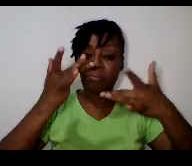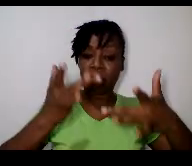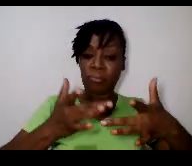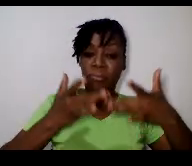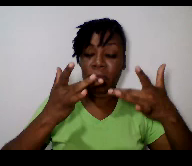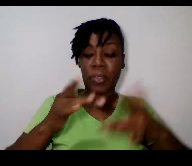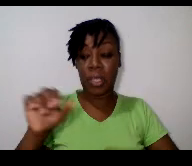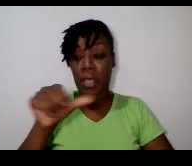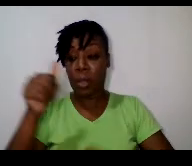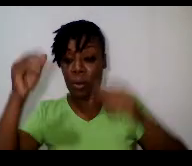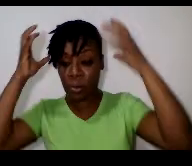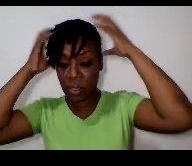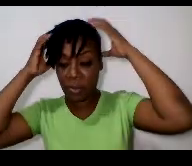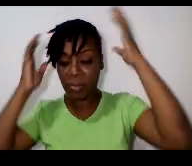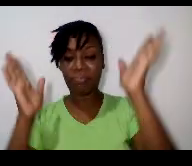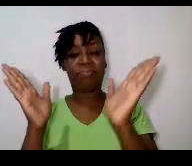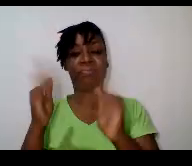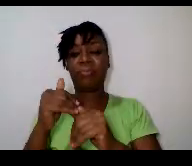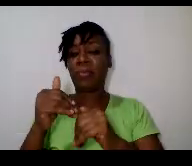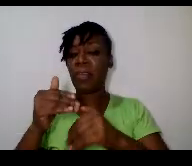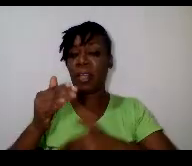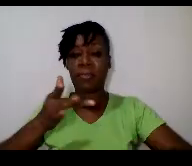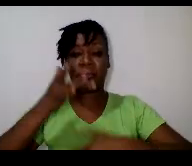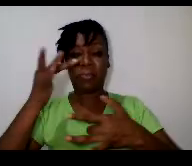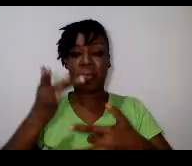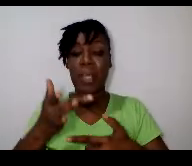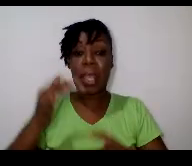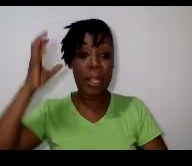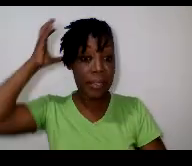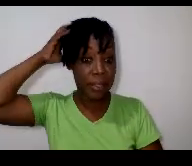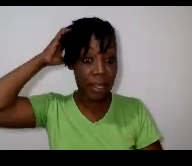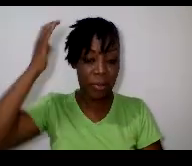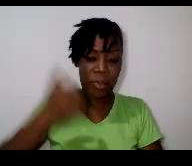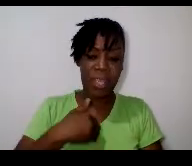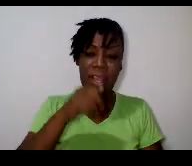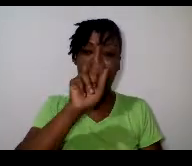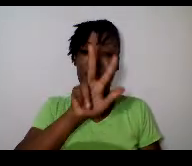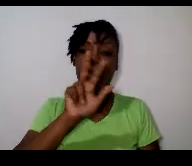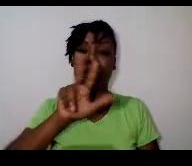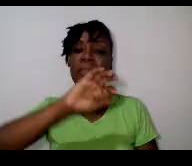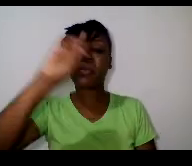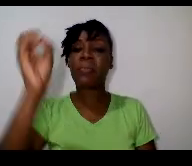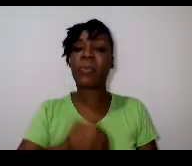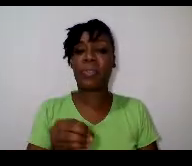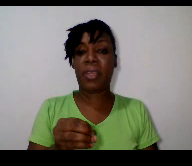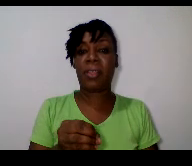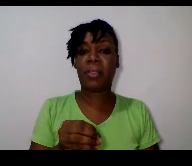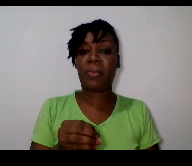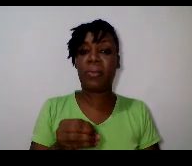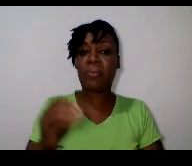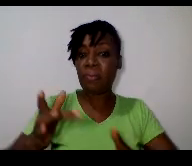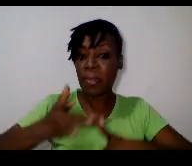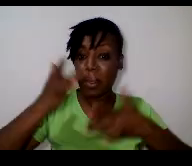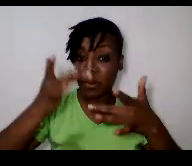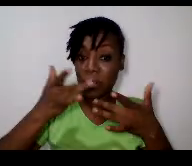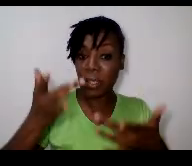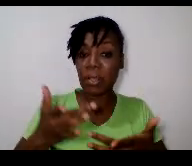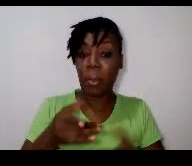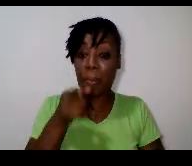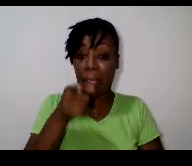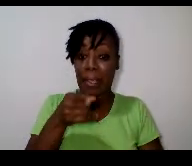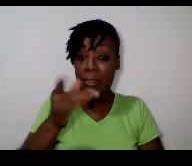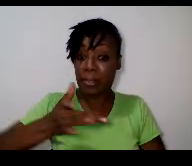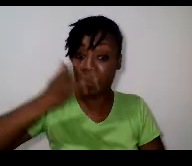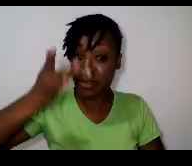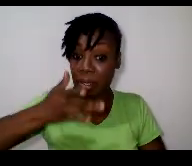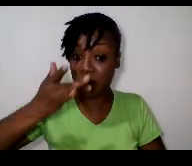el 33% de nuestro oxígeno, necesita mucho oxígeno, necesita sangre oxigenada. Y para que esta oxigenación llegue a